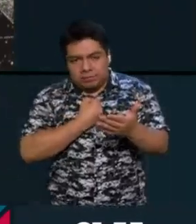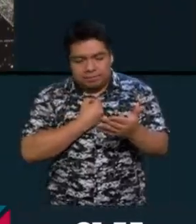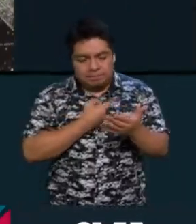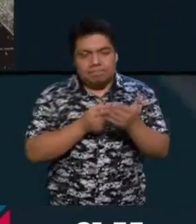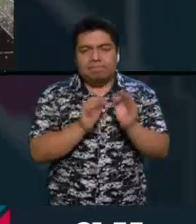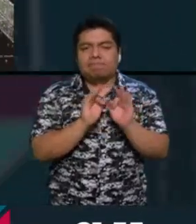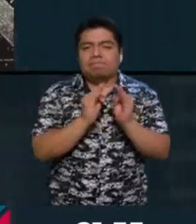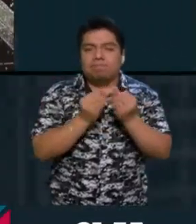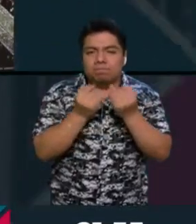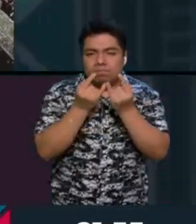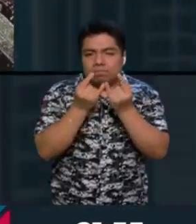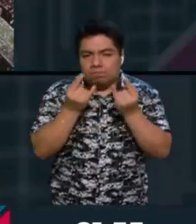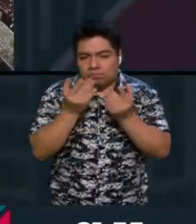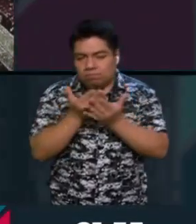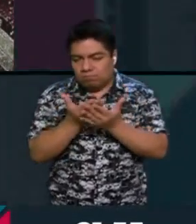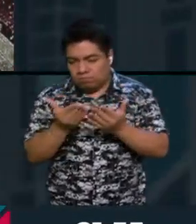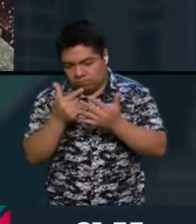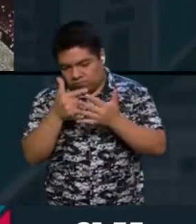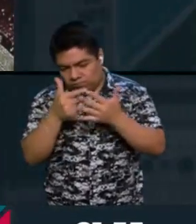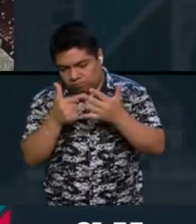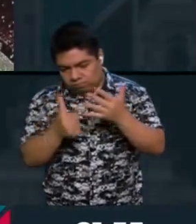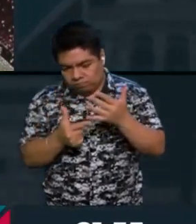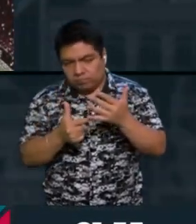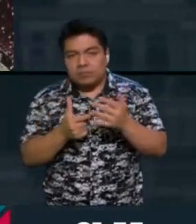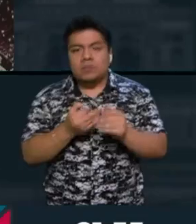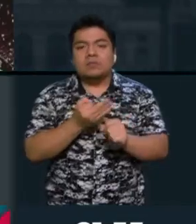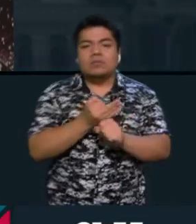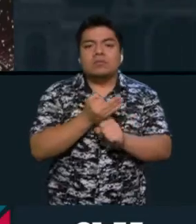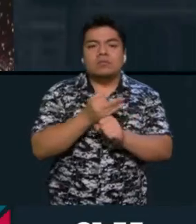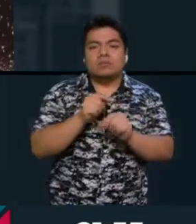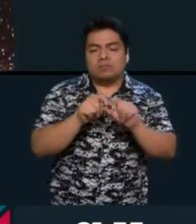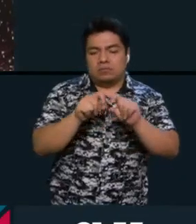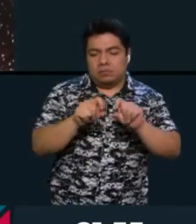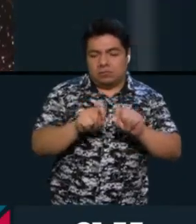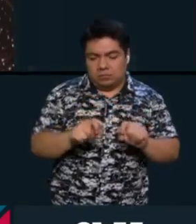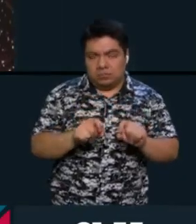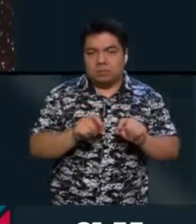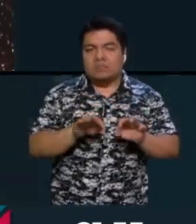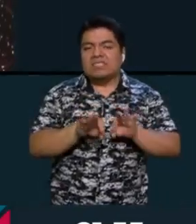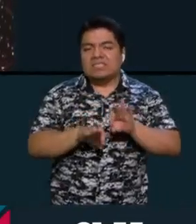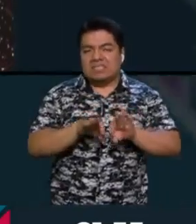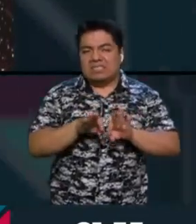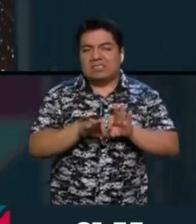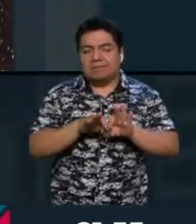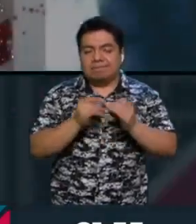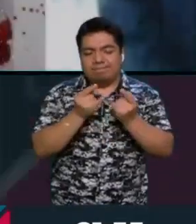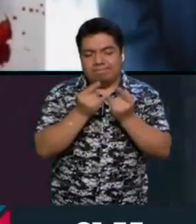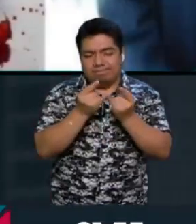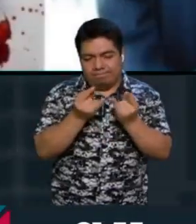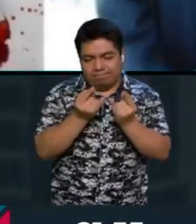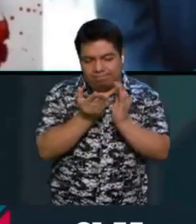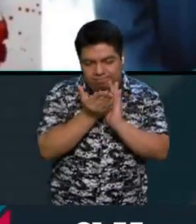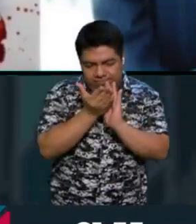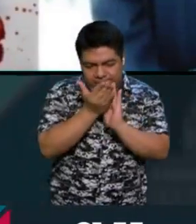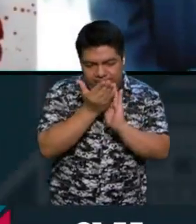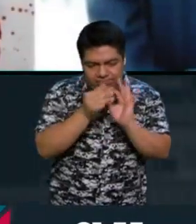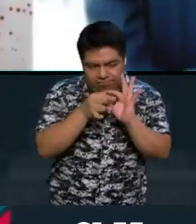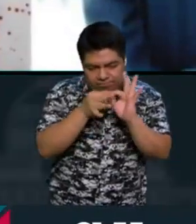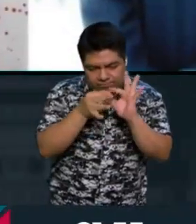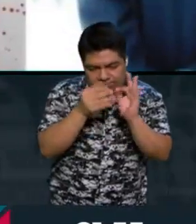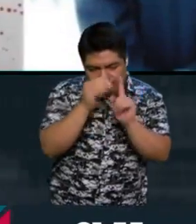narradores, en este caso, de construir una trama literaria muy vinculada a la